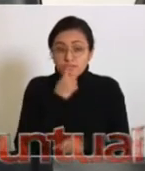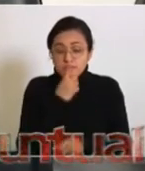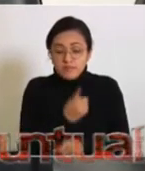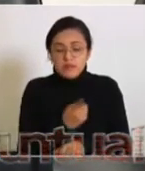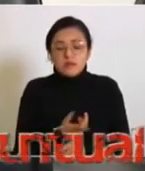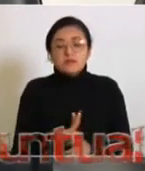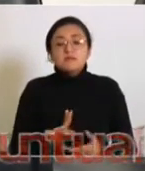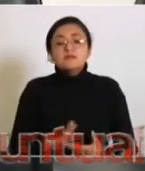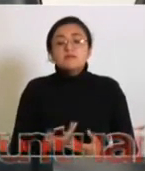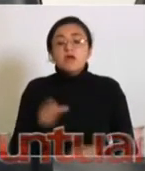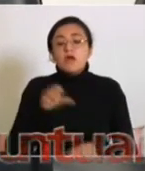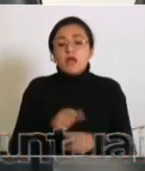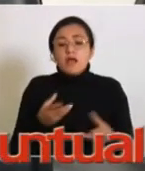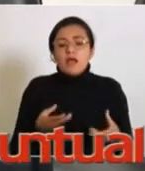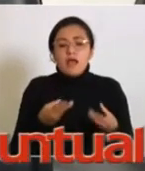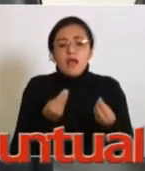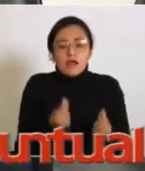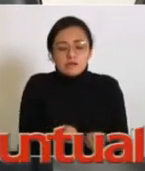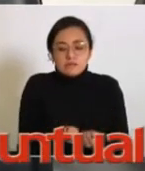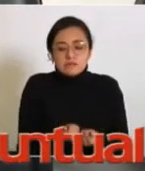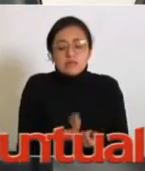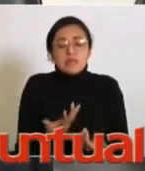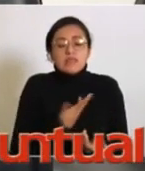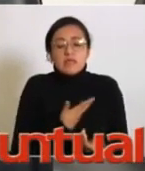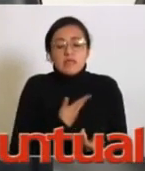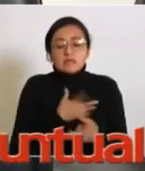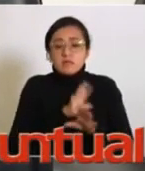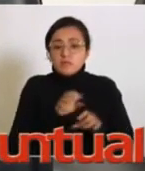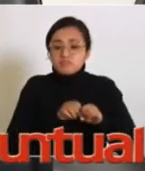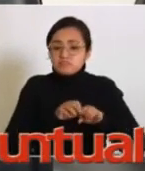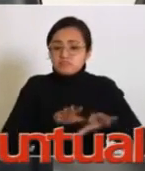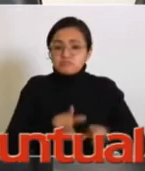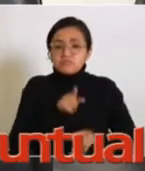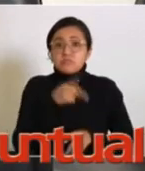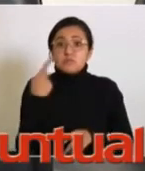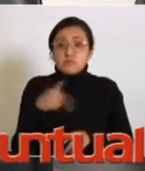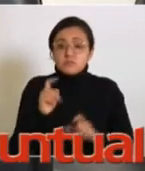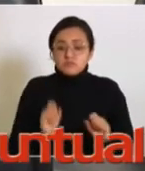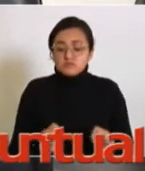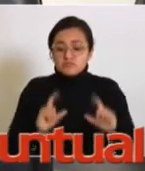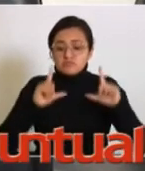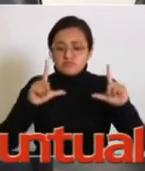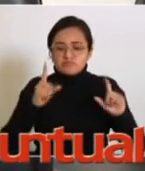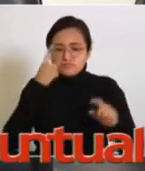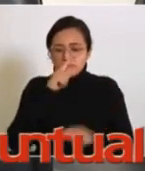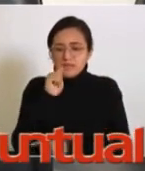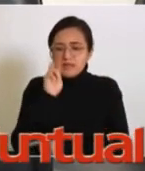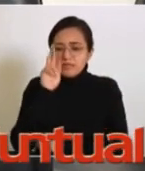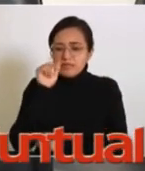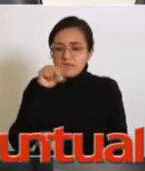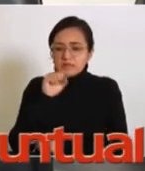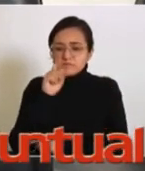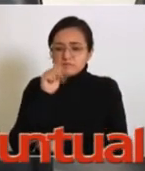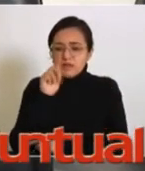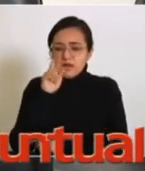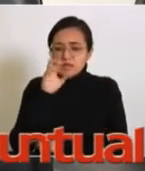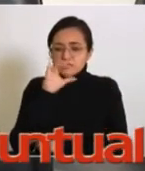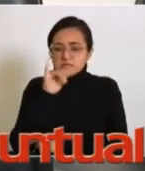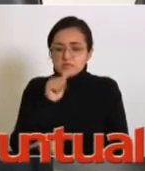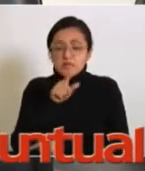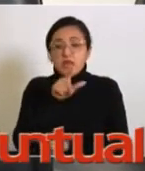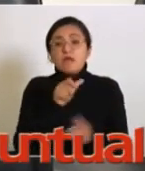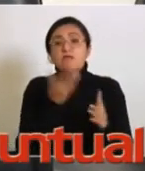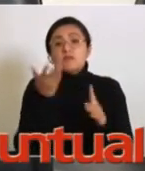en este momento de gasto ejercido y se encuentra publicado en la Plataforma Nacional de Transparencia, en la fracción 15,